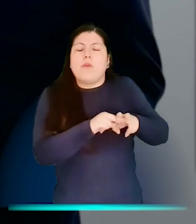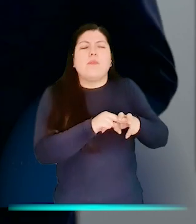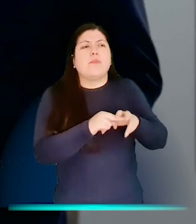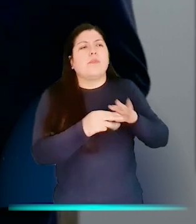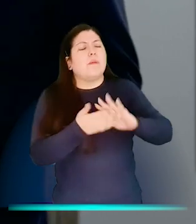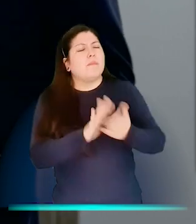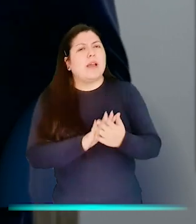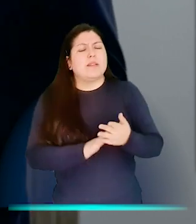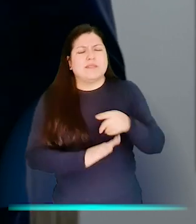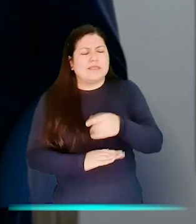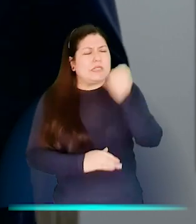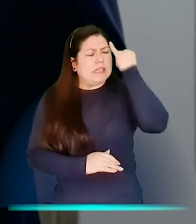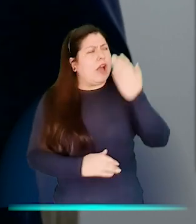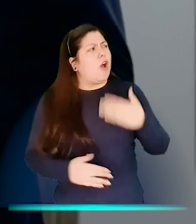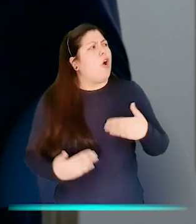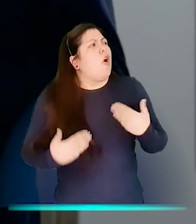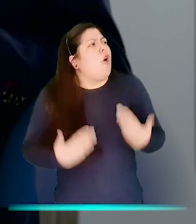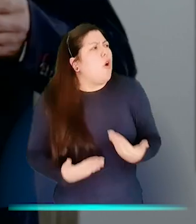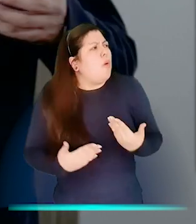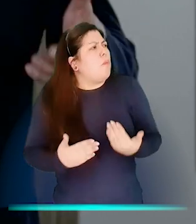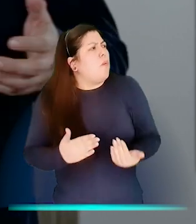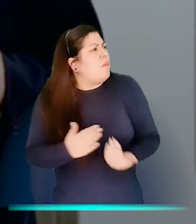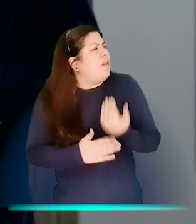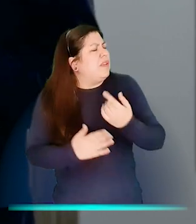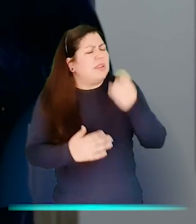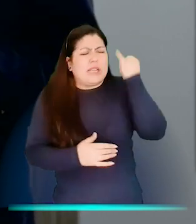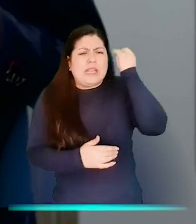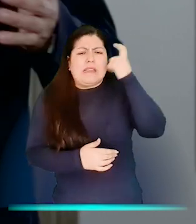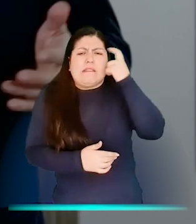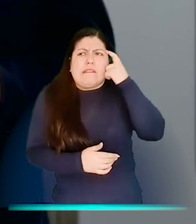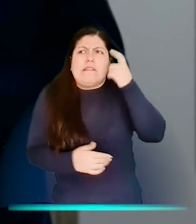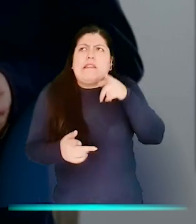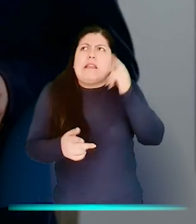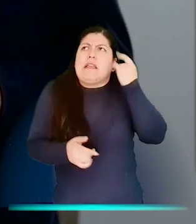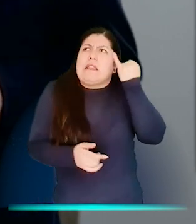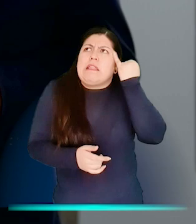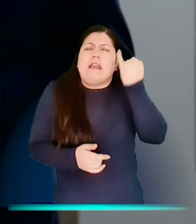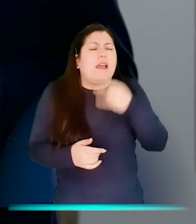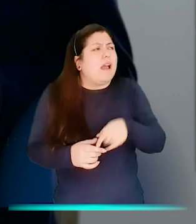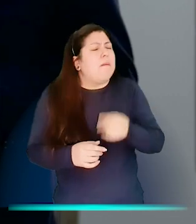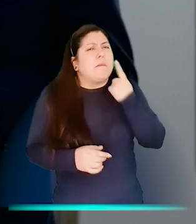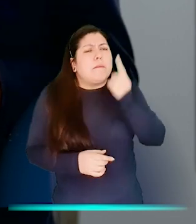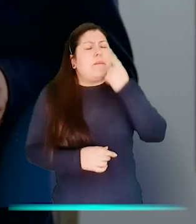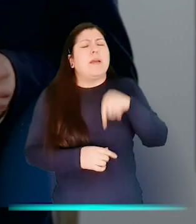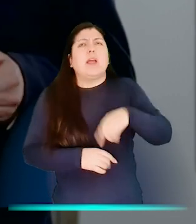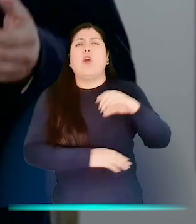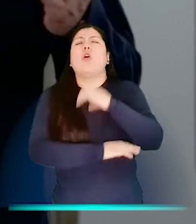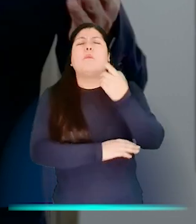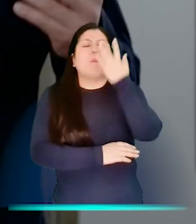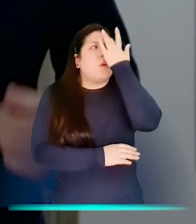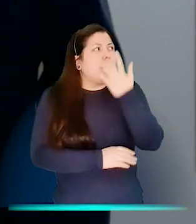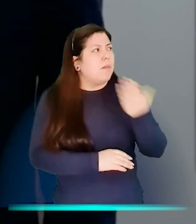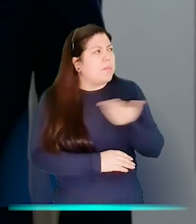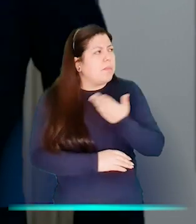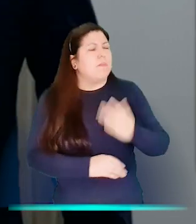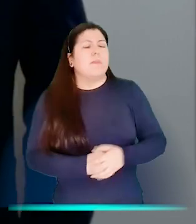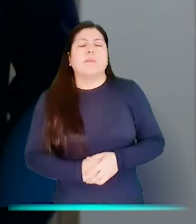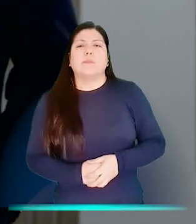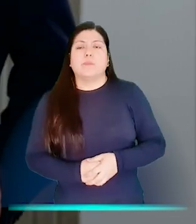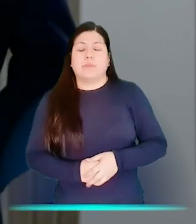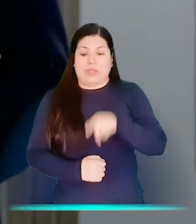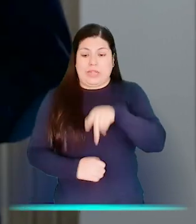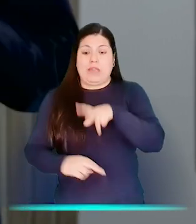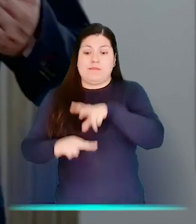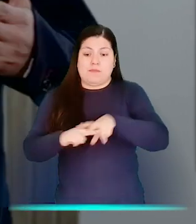esta iniciativa de la creación de estas CITREP, de estas circunscripciones transitorias especiales de paz? ¿Y por qué tenemos